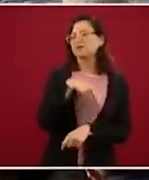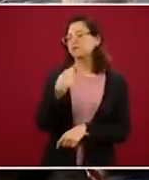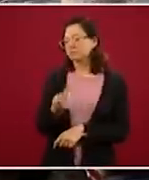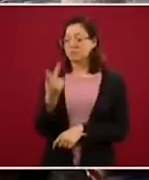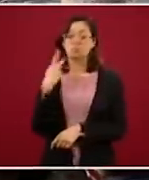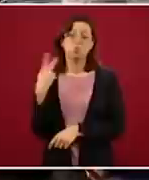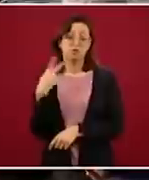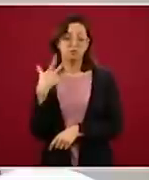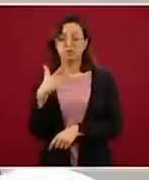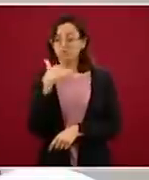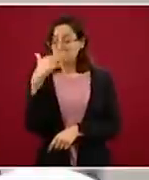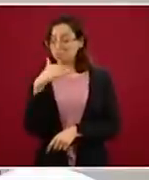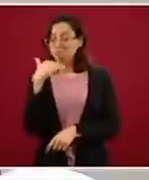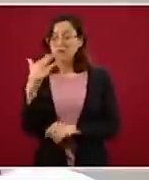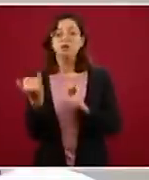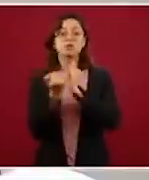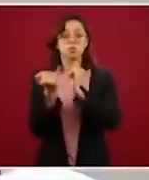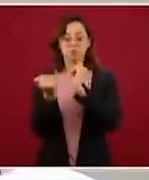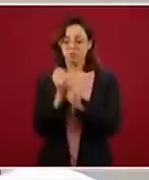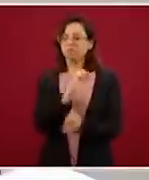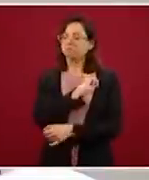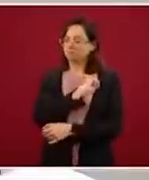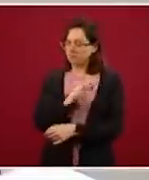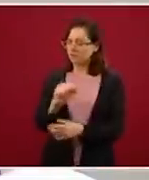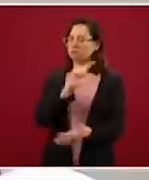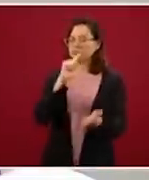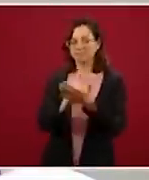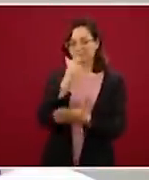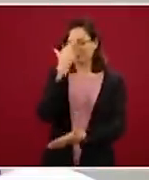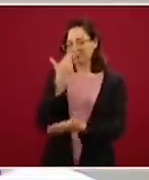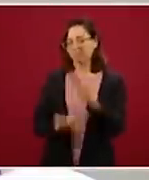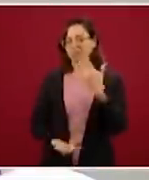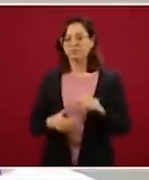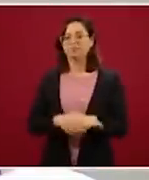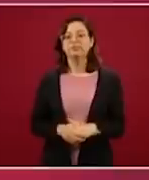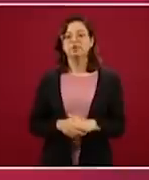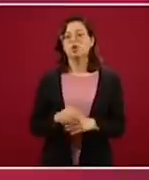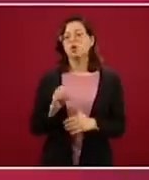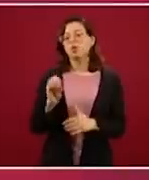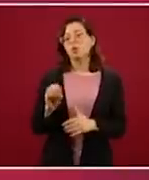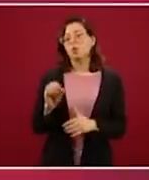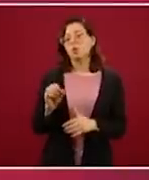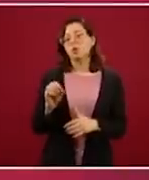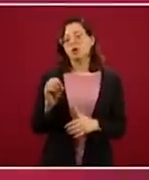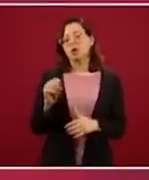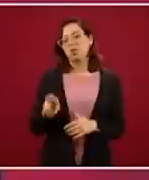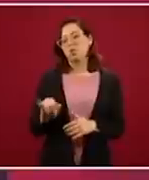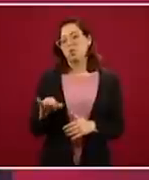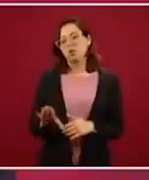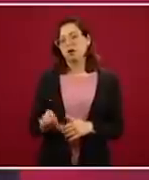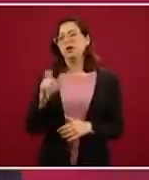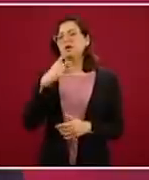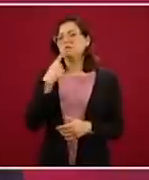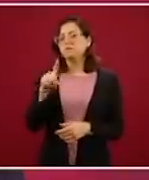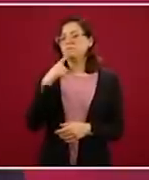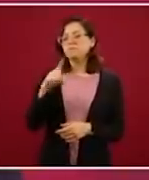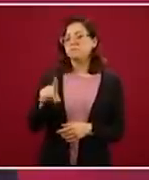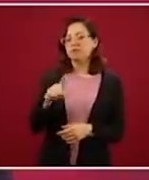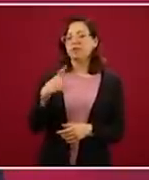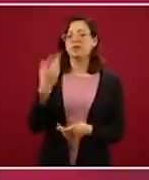también entenderlos como un fenómeno delictivo. La UIF ha presentado 4 denuncias ante la Fiscalía General de la